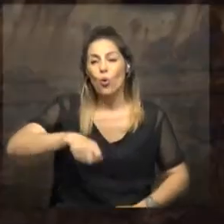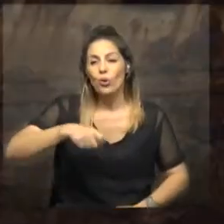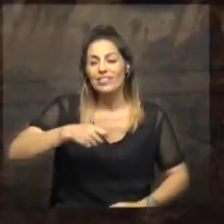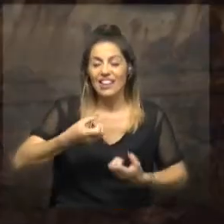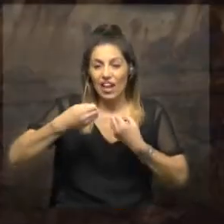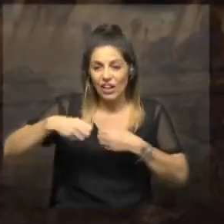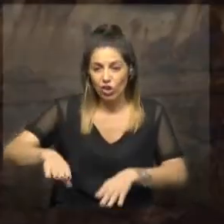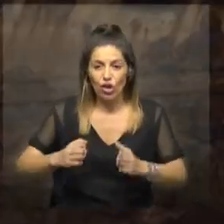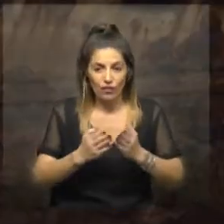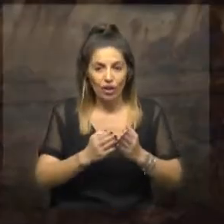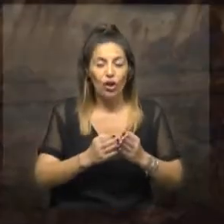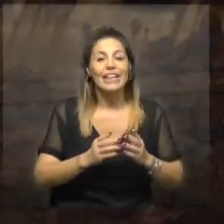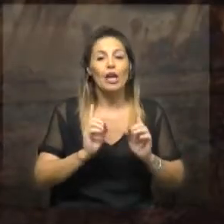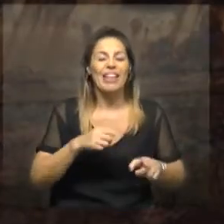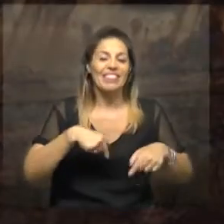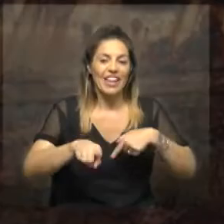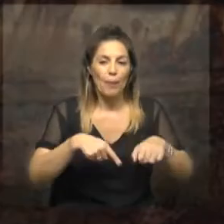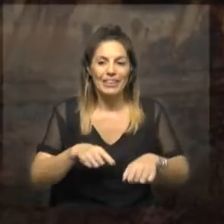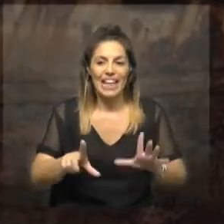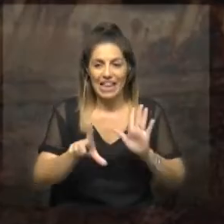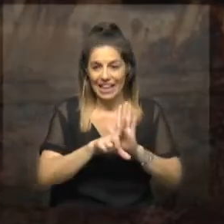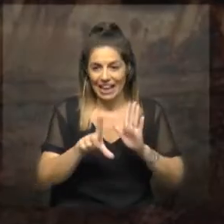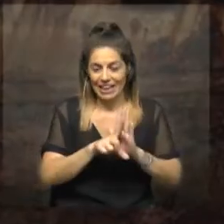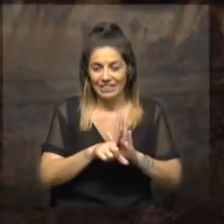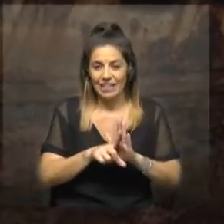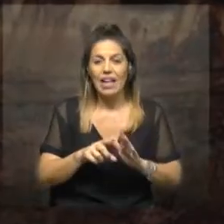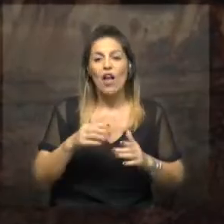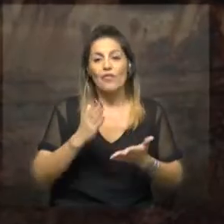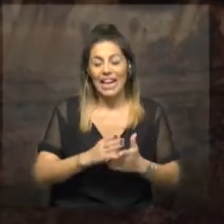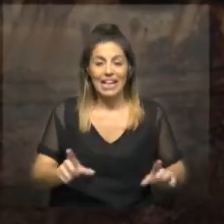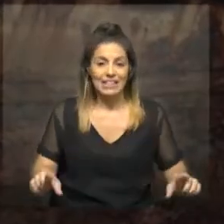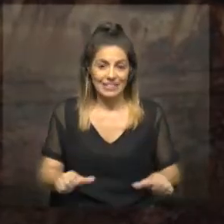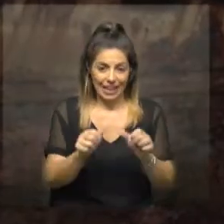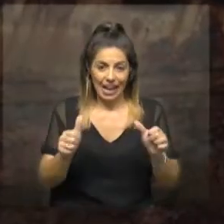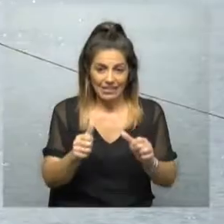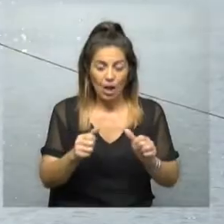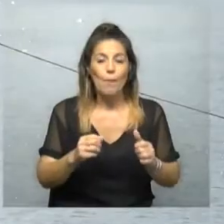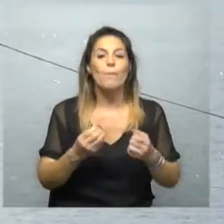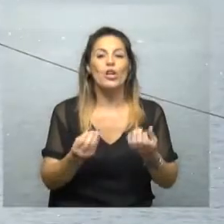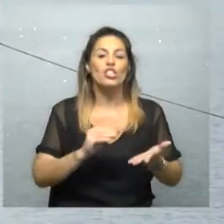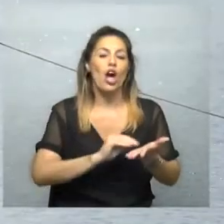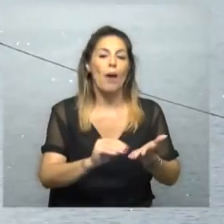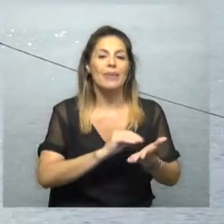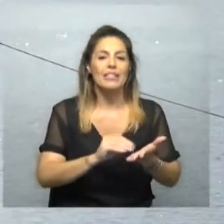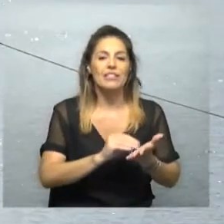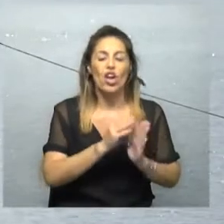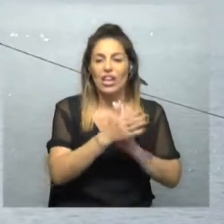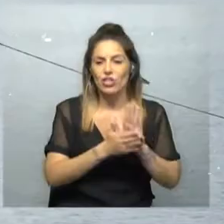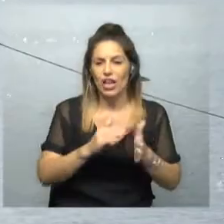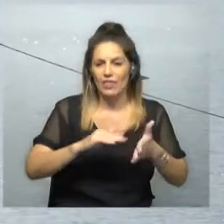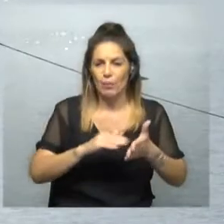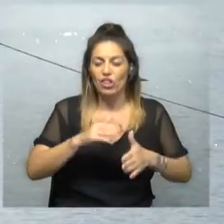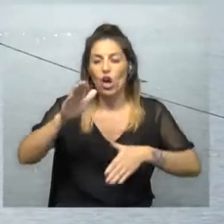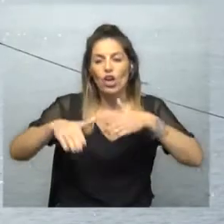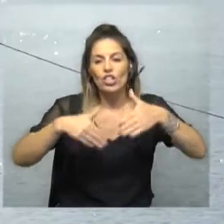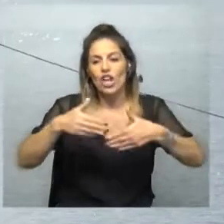serie de instancias legales. Finalmente esto ocurre y por eso la Administración Nacional de Puertos llama a licitación para que una empresa